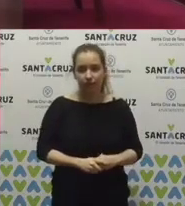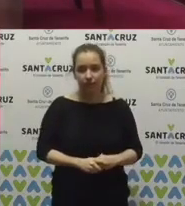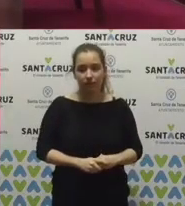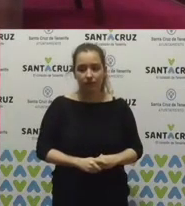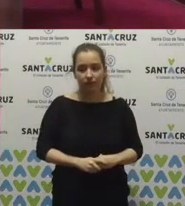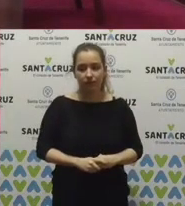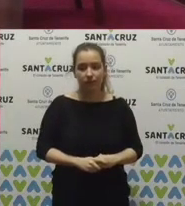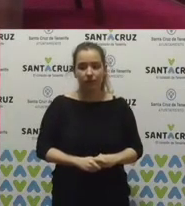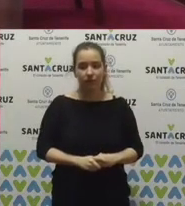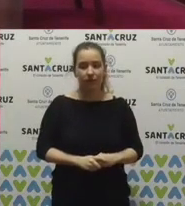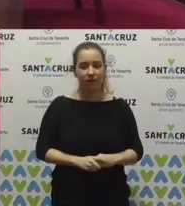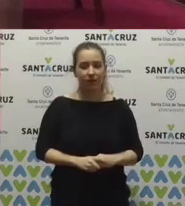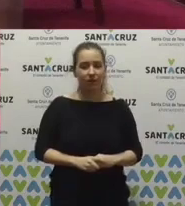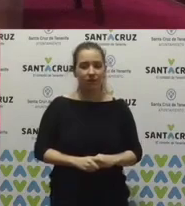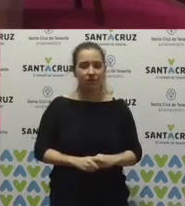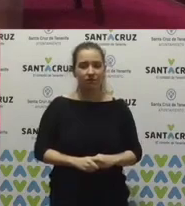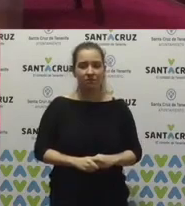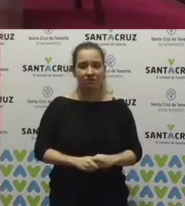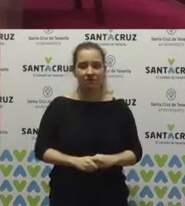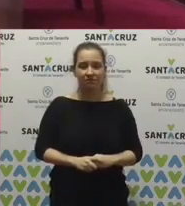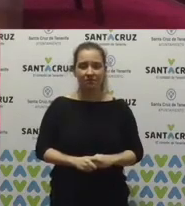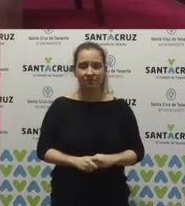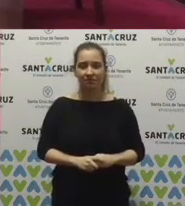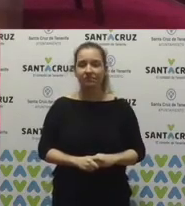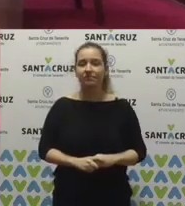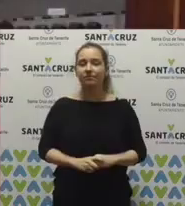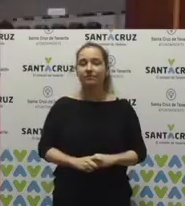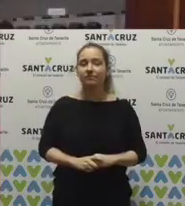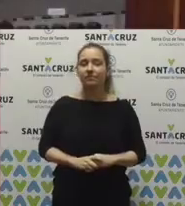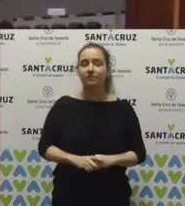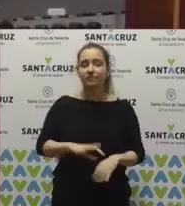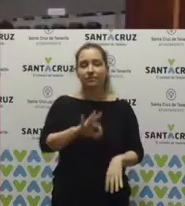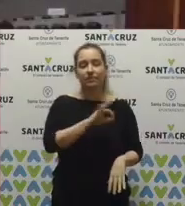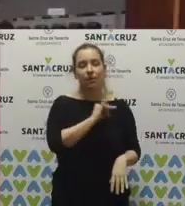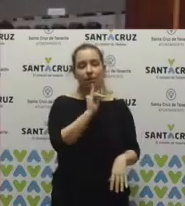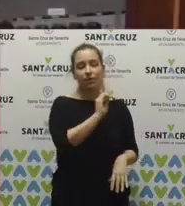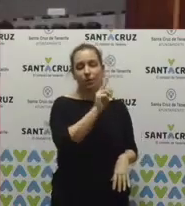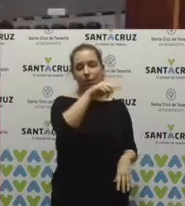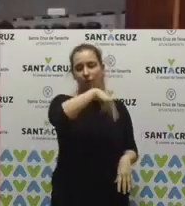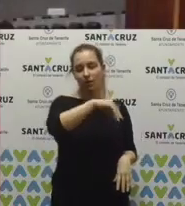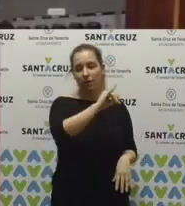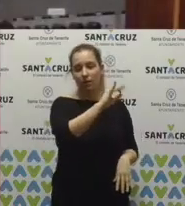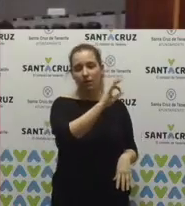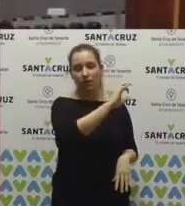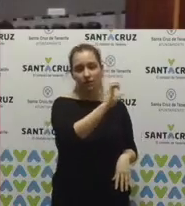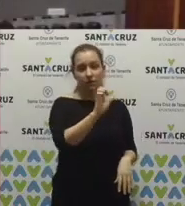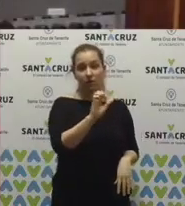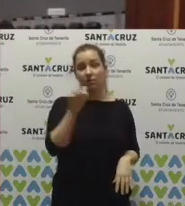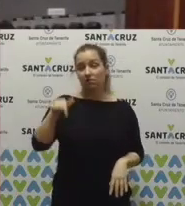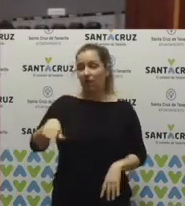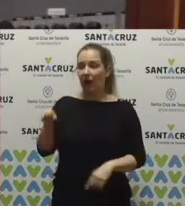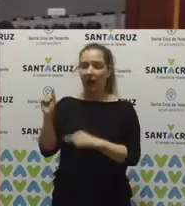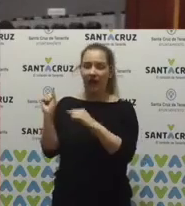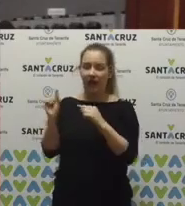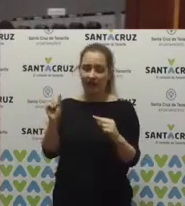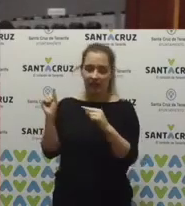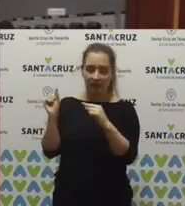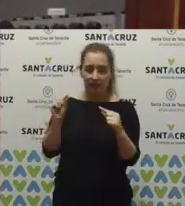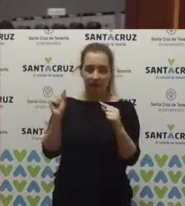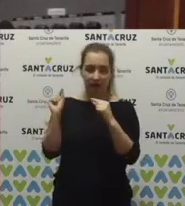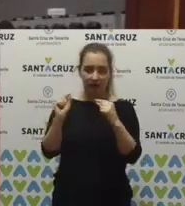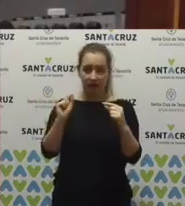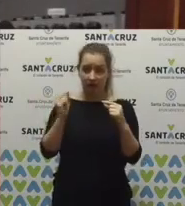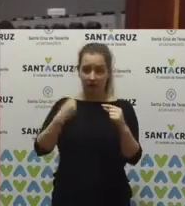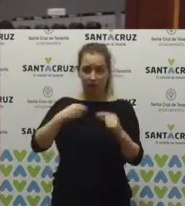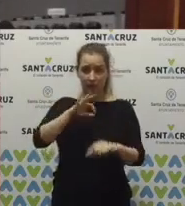si brevemente también este es un debate que podríamos tener durante mucho tiempo que no estamos a lo mejor como puedo creer señor trujillo tan